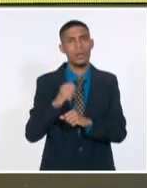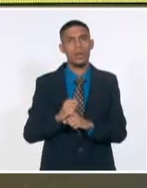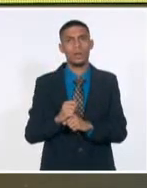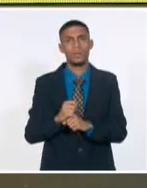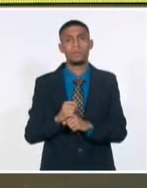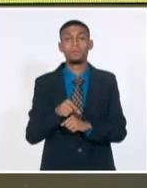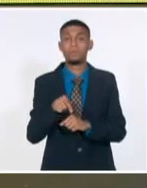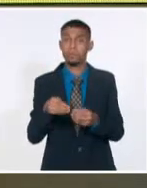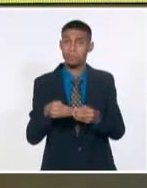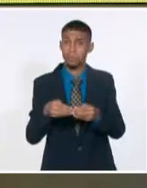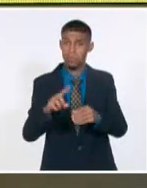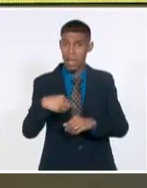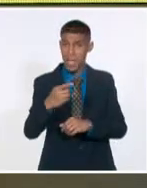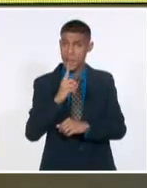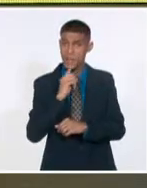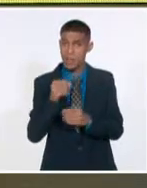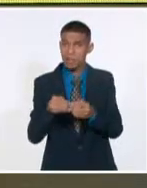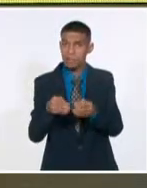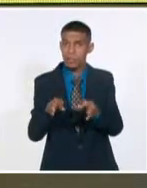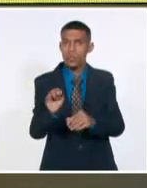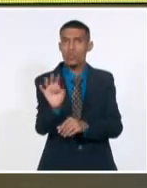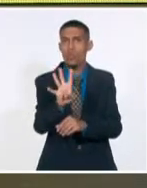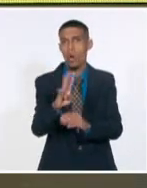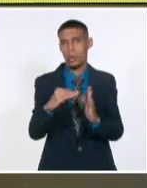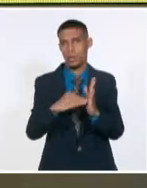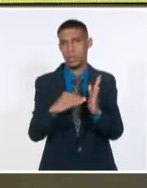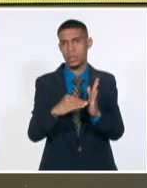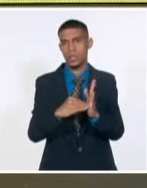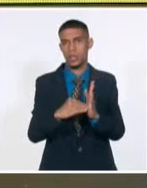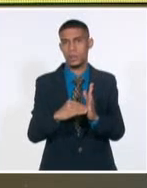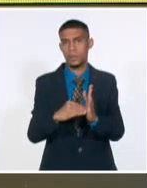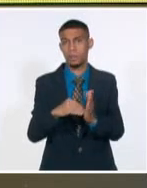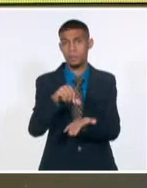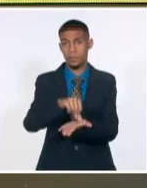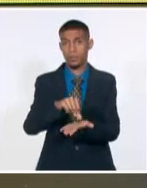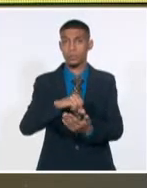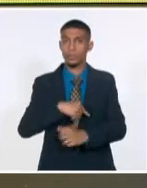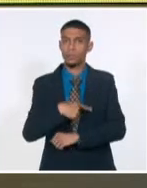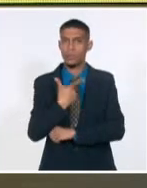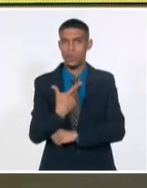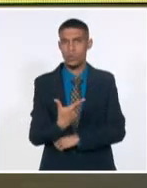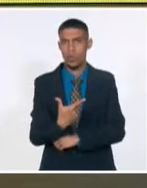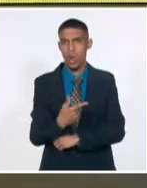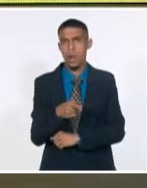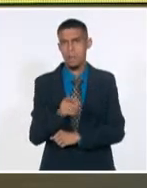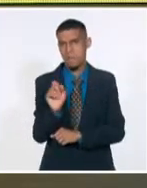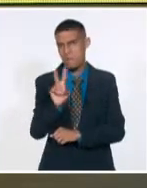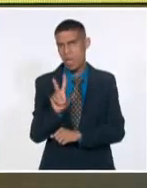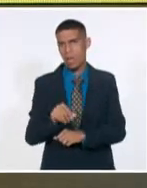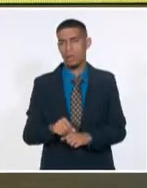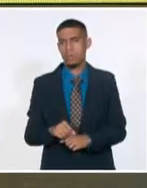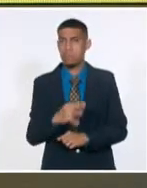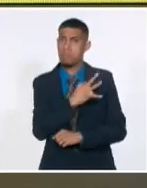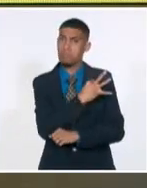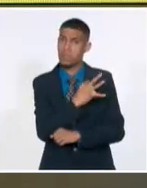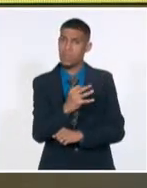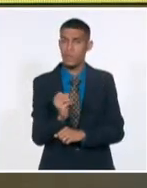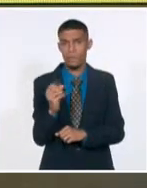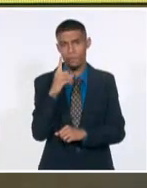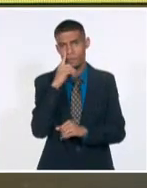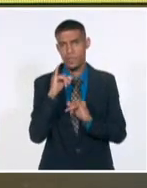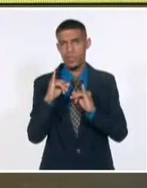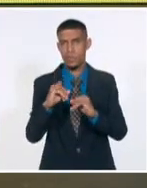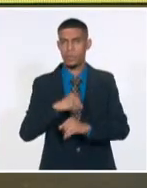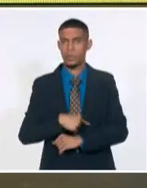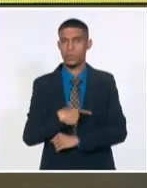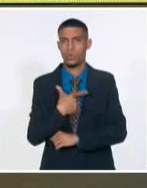va a inaugurar mañana viernes a las 4 de la tarde en el Centro Cultural Bertolt Brecht. Así, con la invitación, finaliza nuestro encuentro